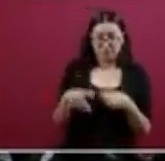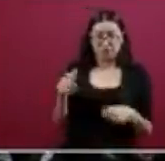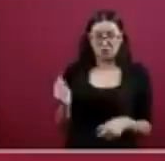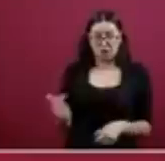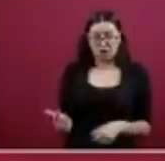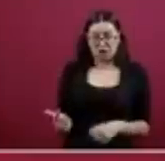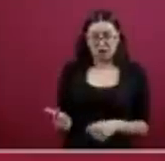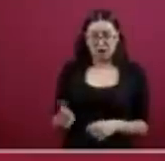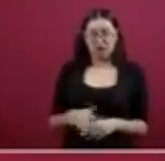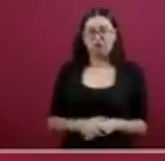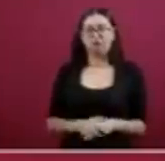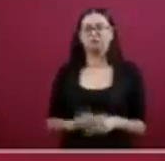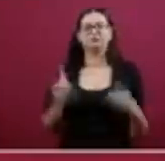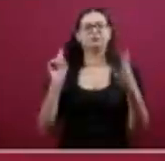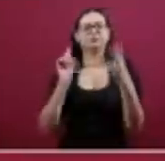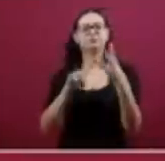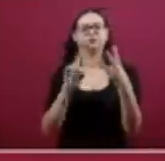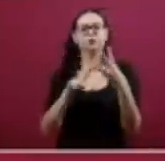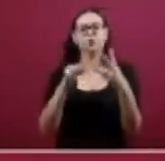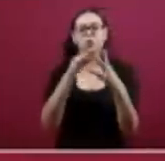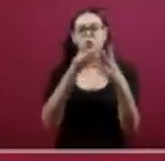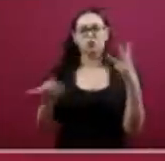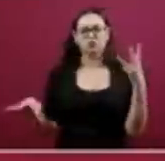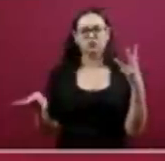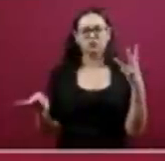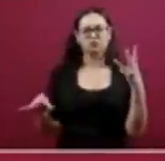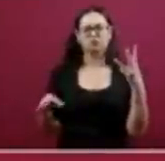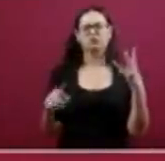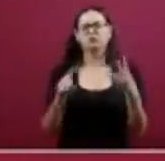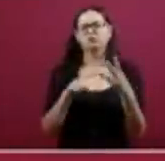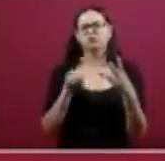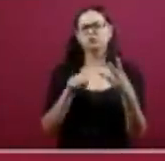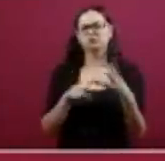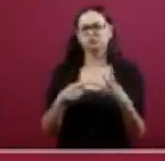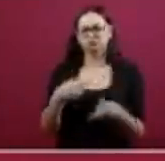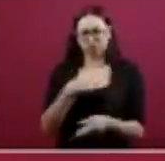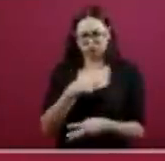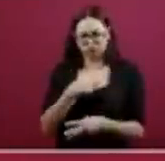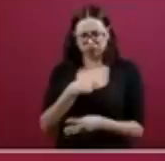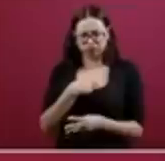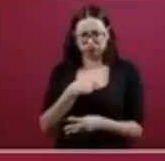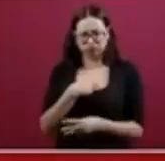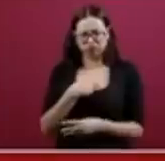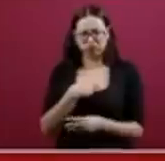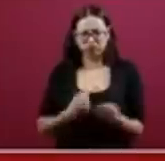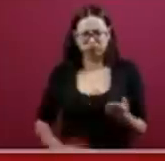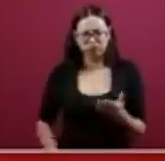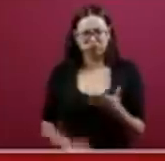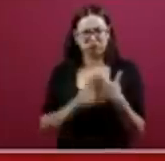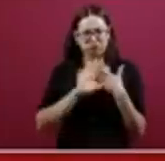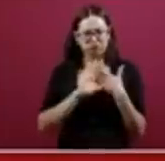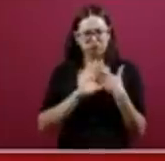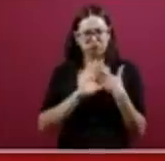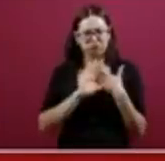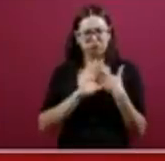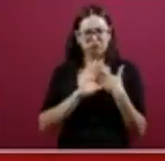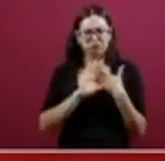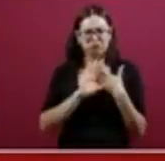la última pregunta, no tengo yo ningún informe sobre